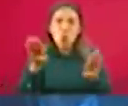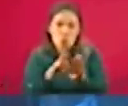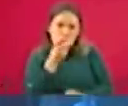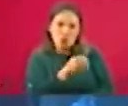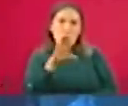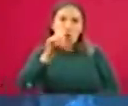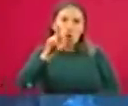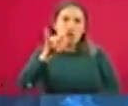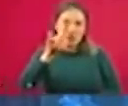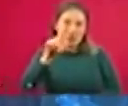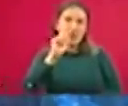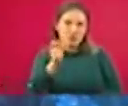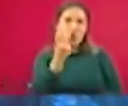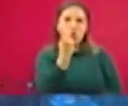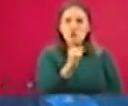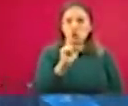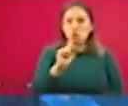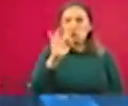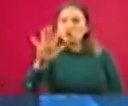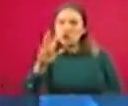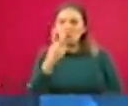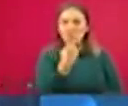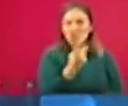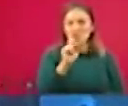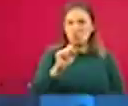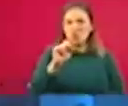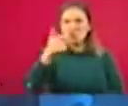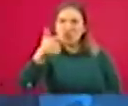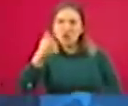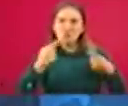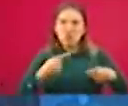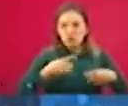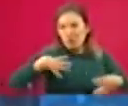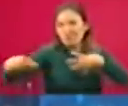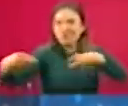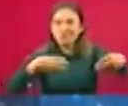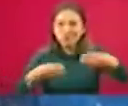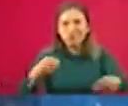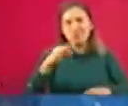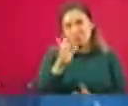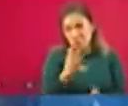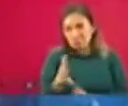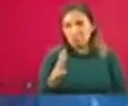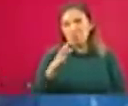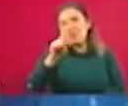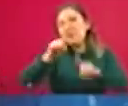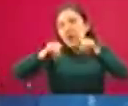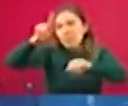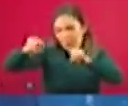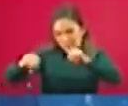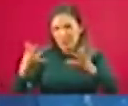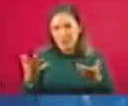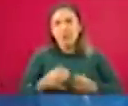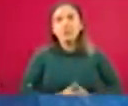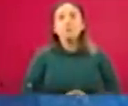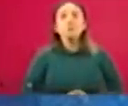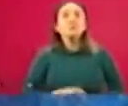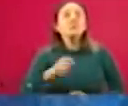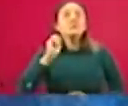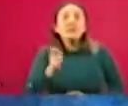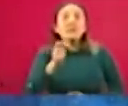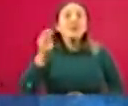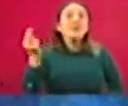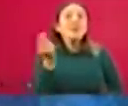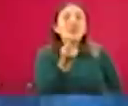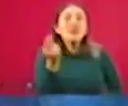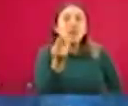dar un escenario de cuál es la situación más probable en términos de la fecha de ocurrencia del pico epidémico, en términos de la cantidad